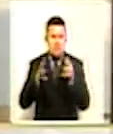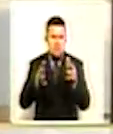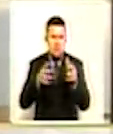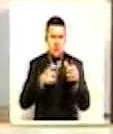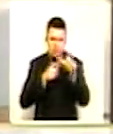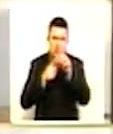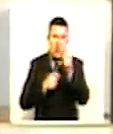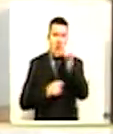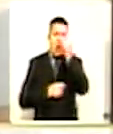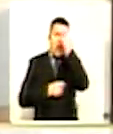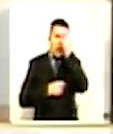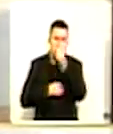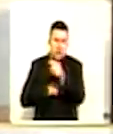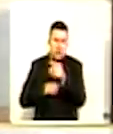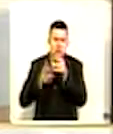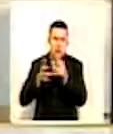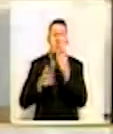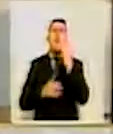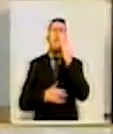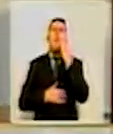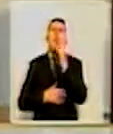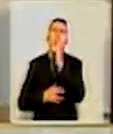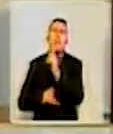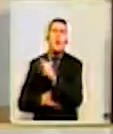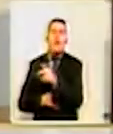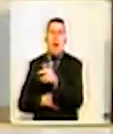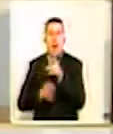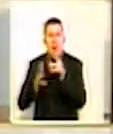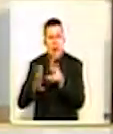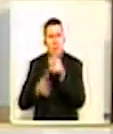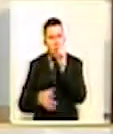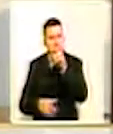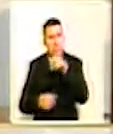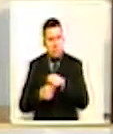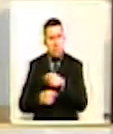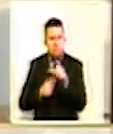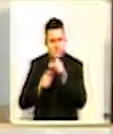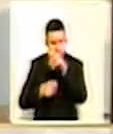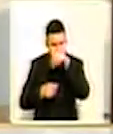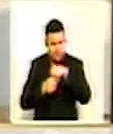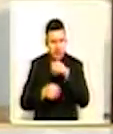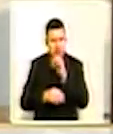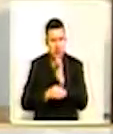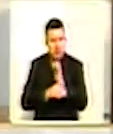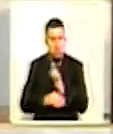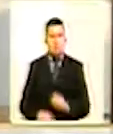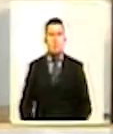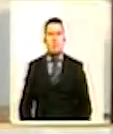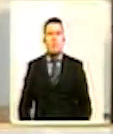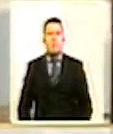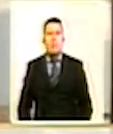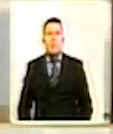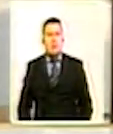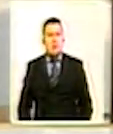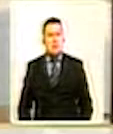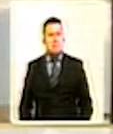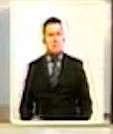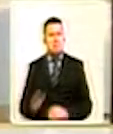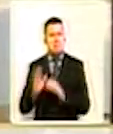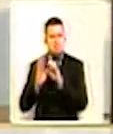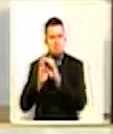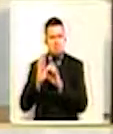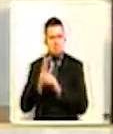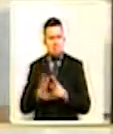esos procuradores sepan cuándo, cómo y con qué resultado intervenir. El Código Disciplinario es